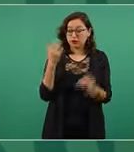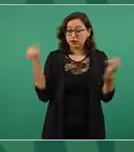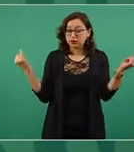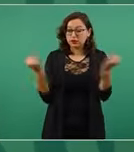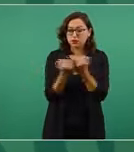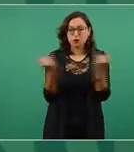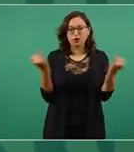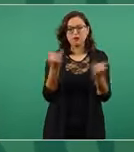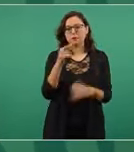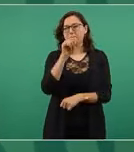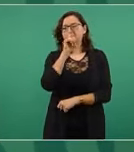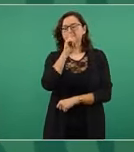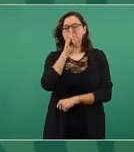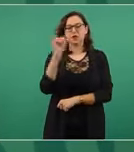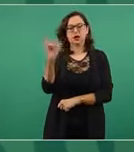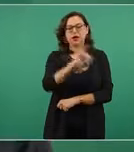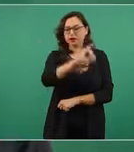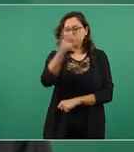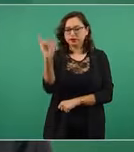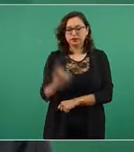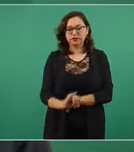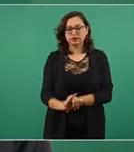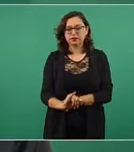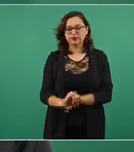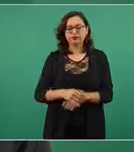de que nunca más